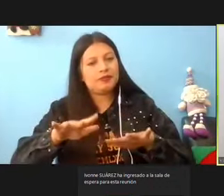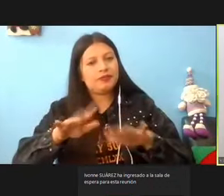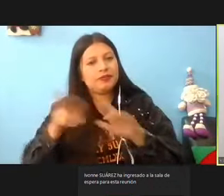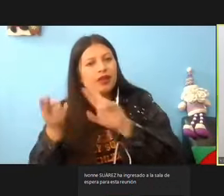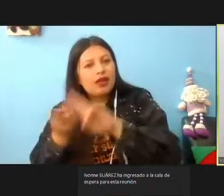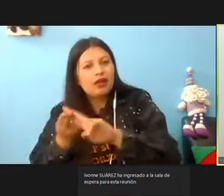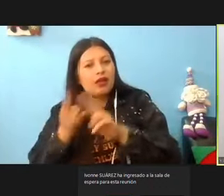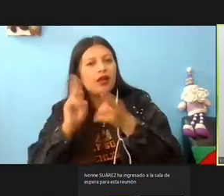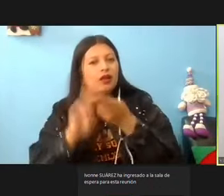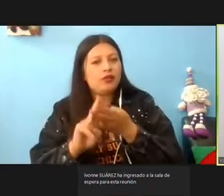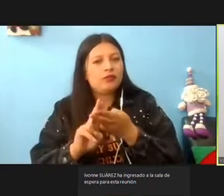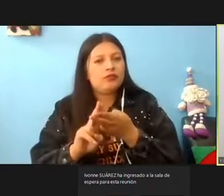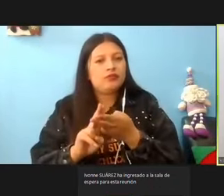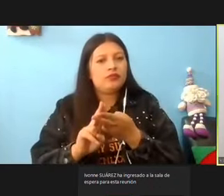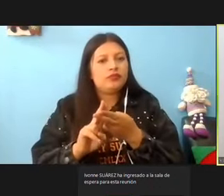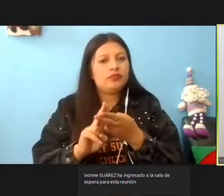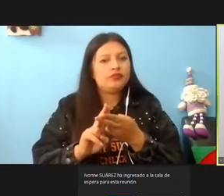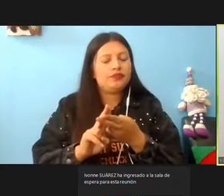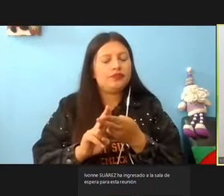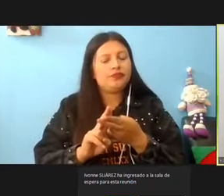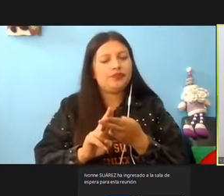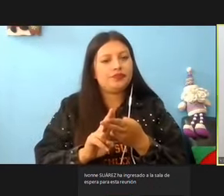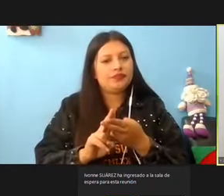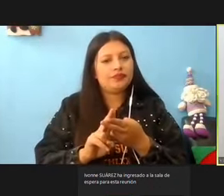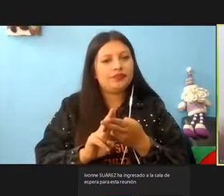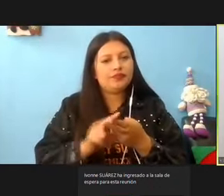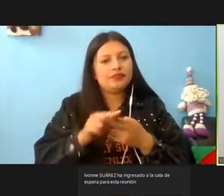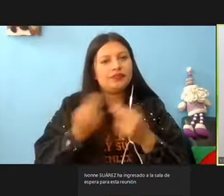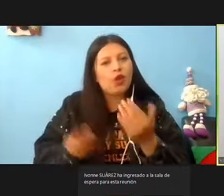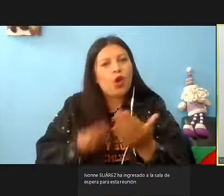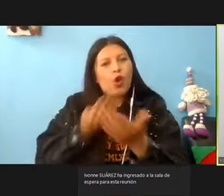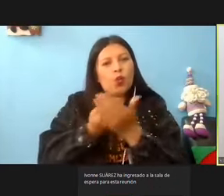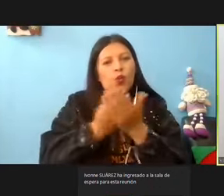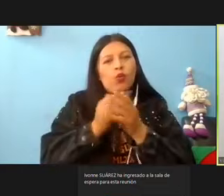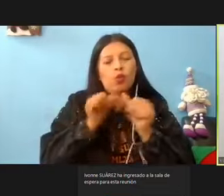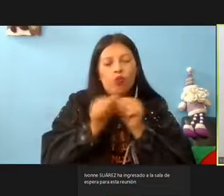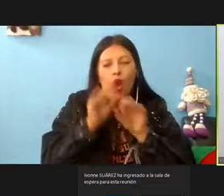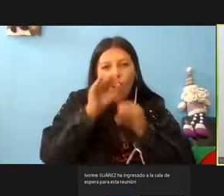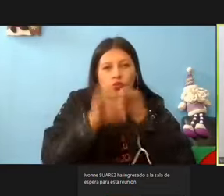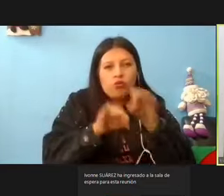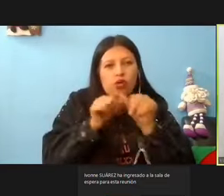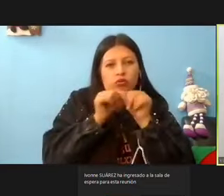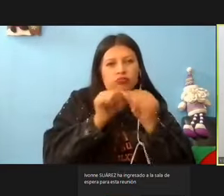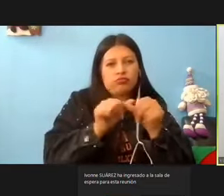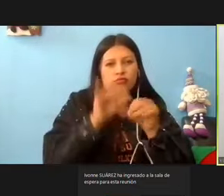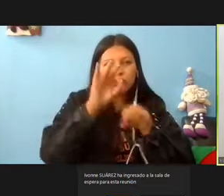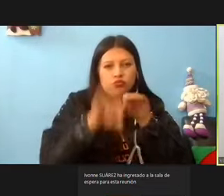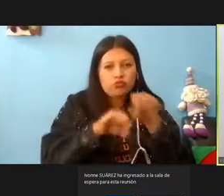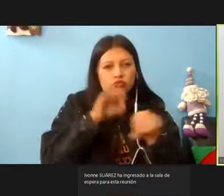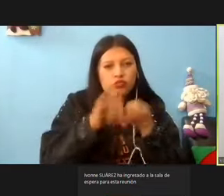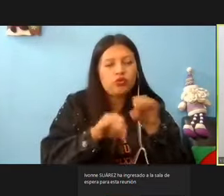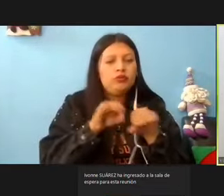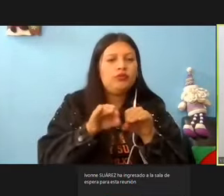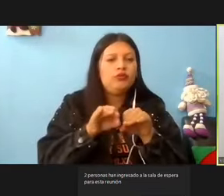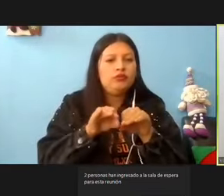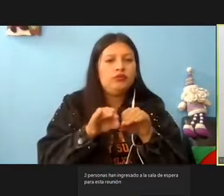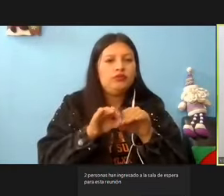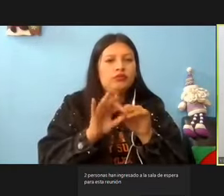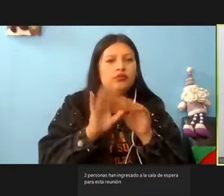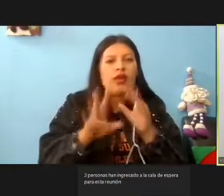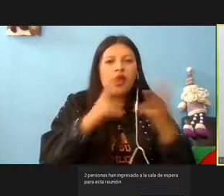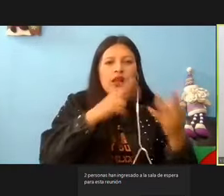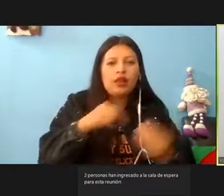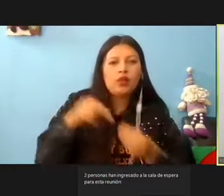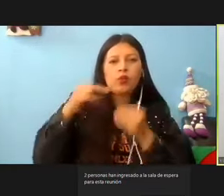relacionada, digamos, con las apuestas desde la conservación, si se quiere, desde la educación